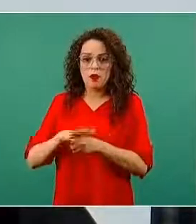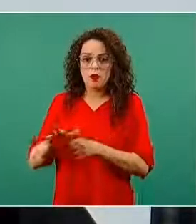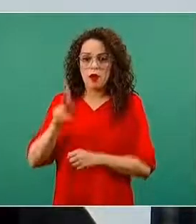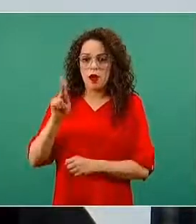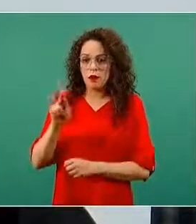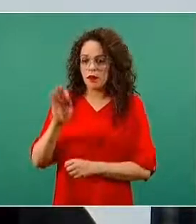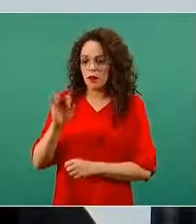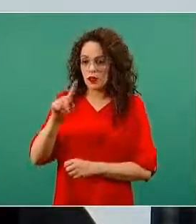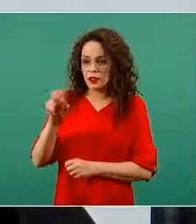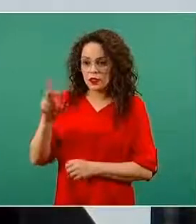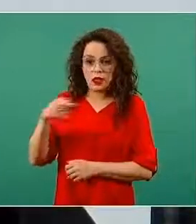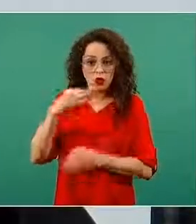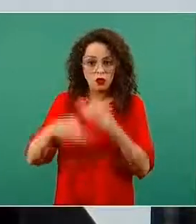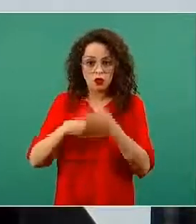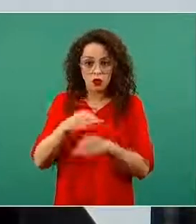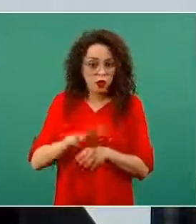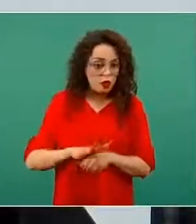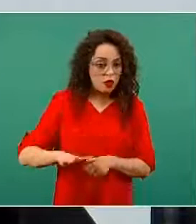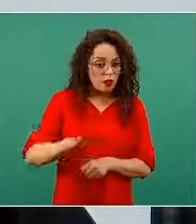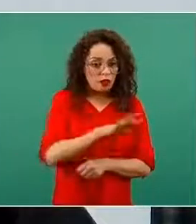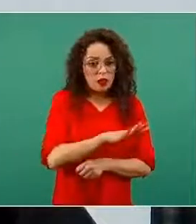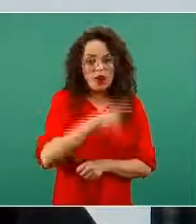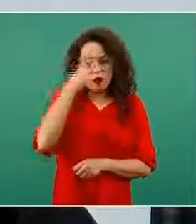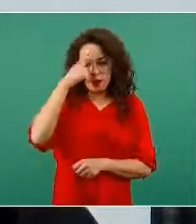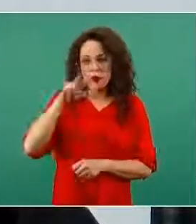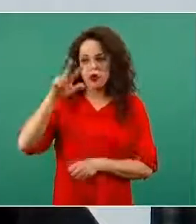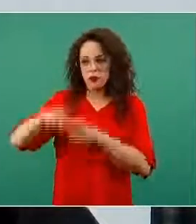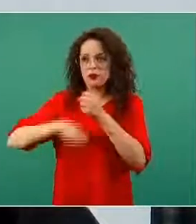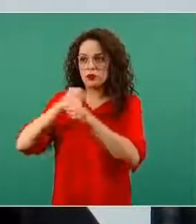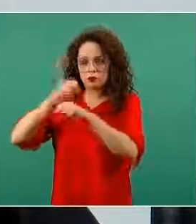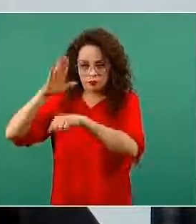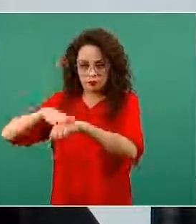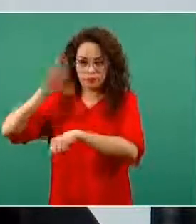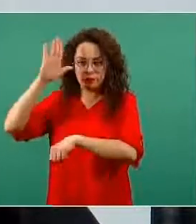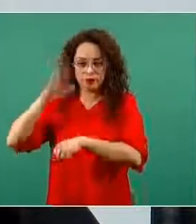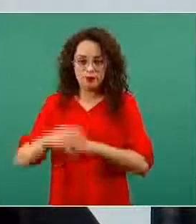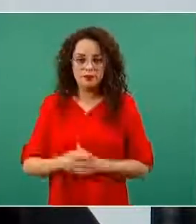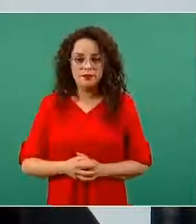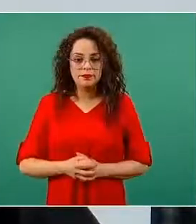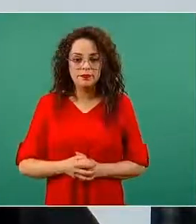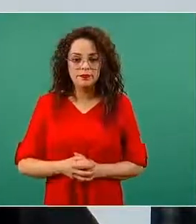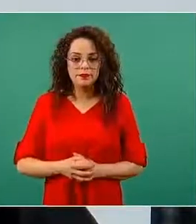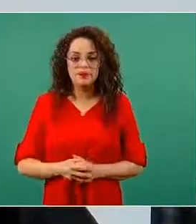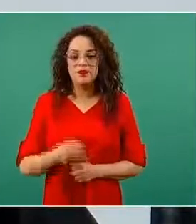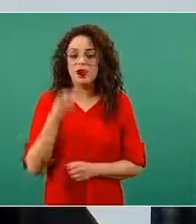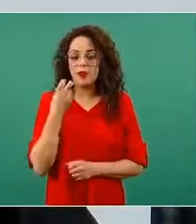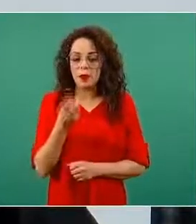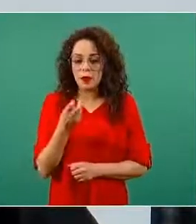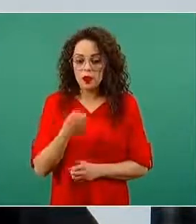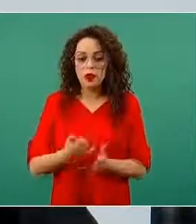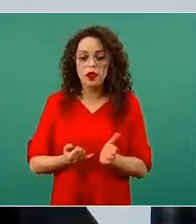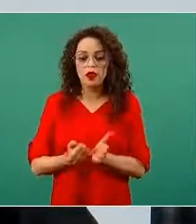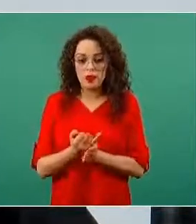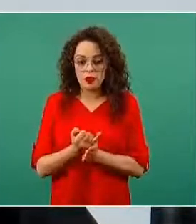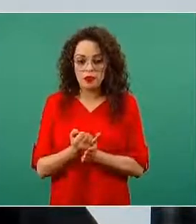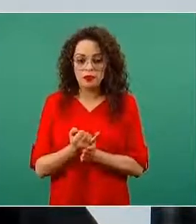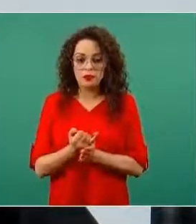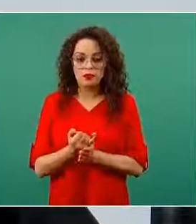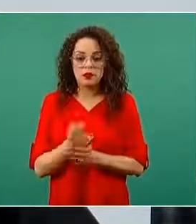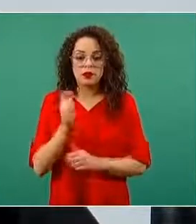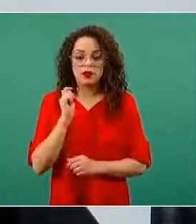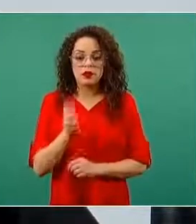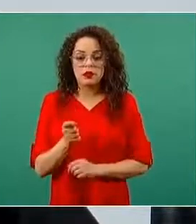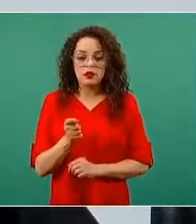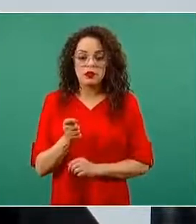están recomendadas para población a partir de los 18 años, y es por ello que hemos decidido, ante esta combinación